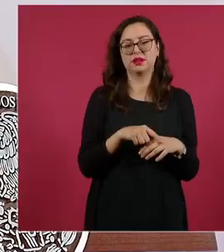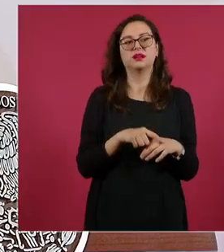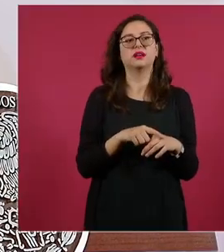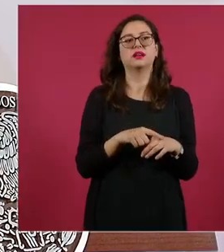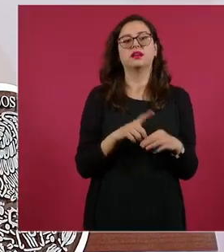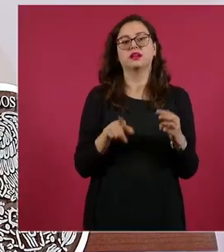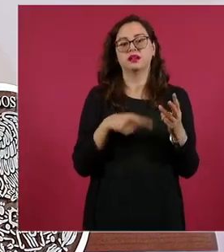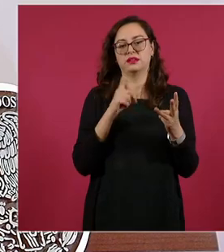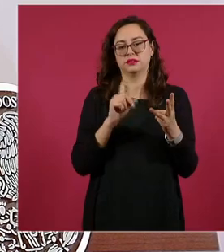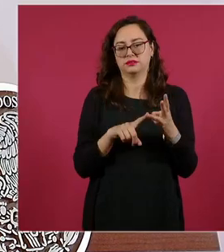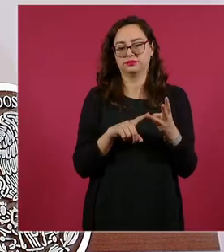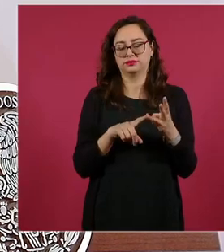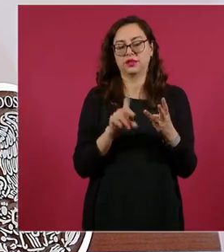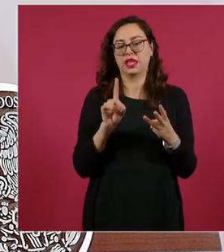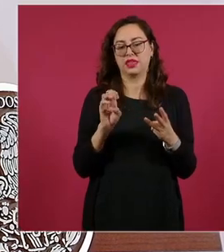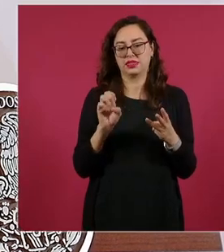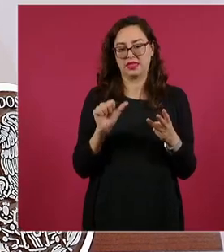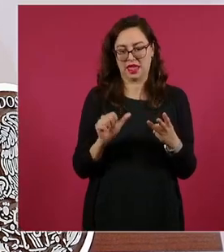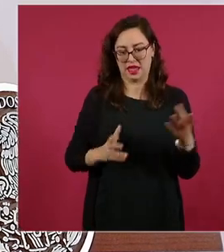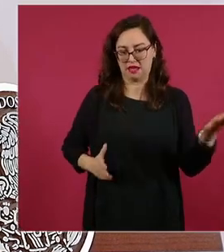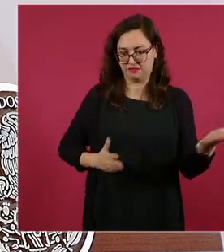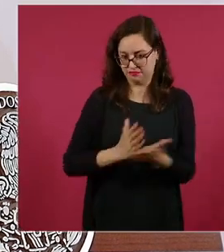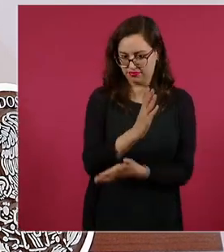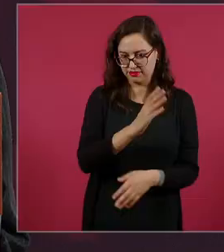La Intervención De La DEA